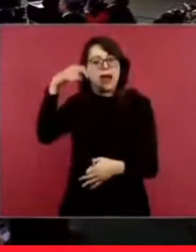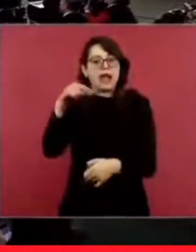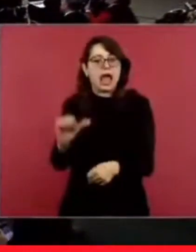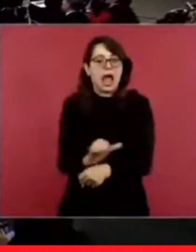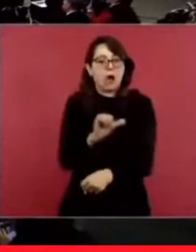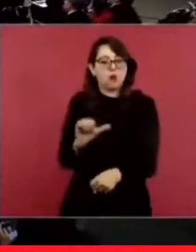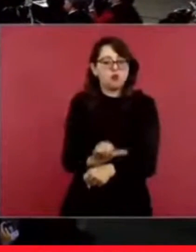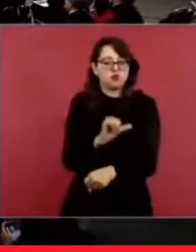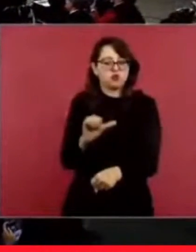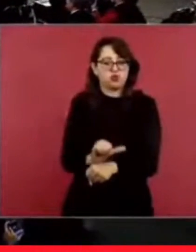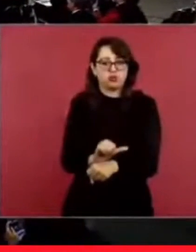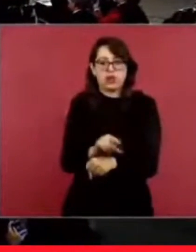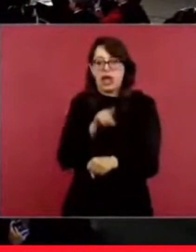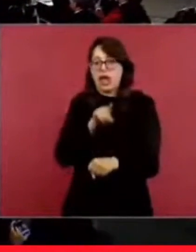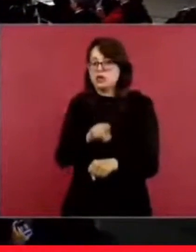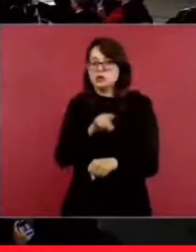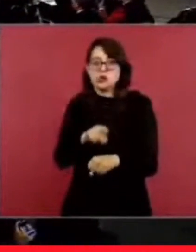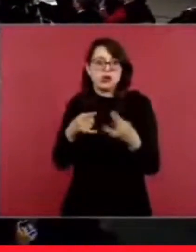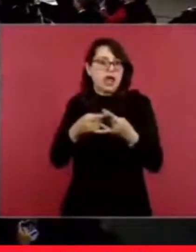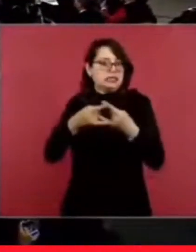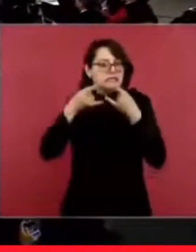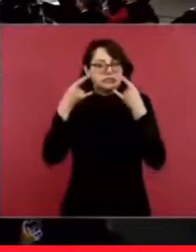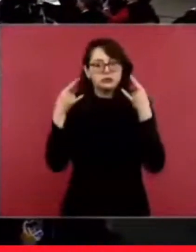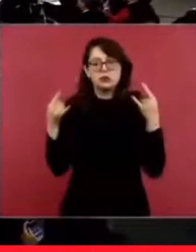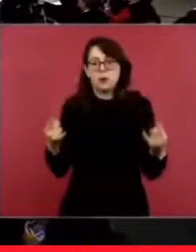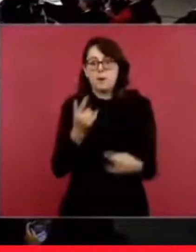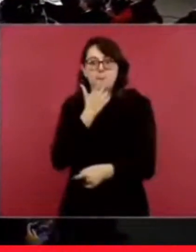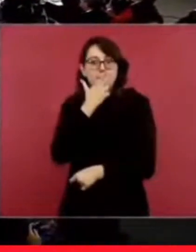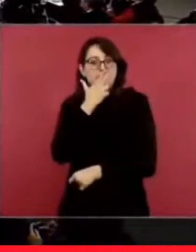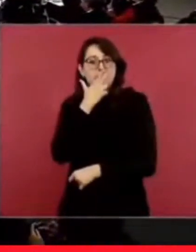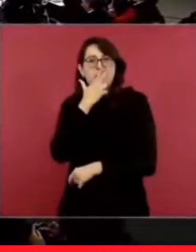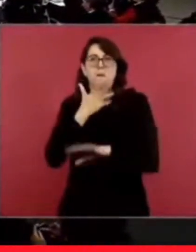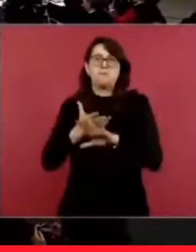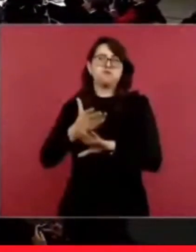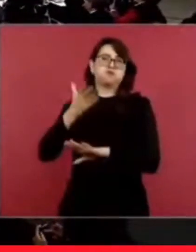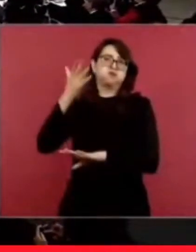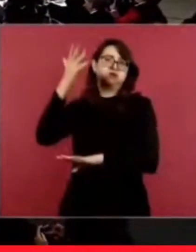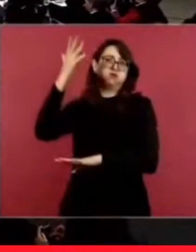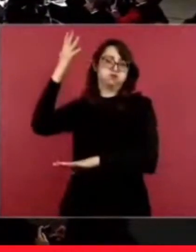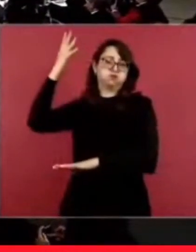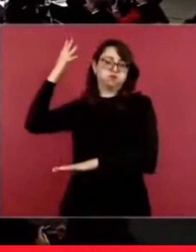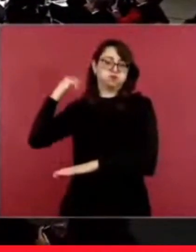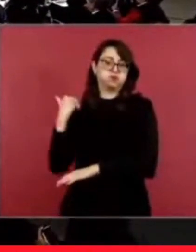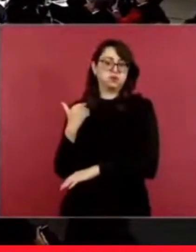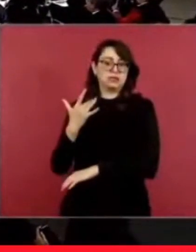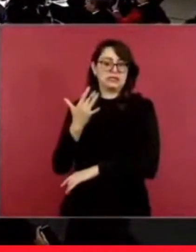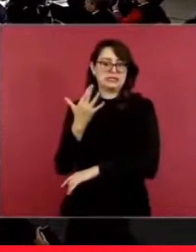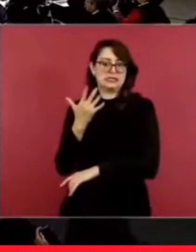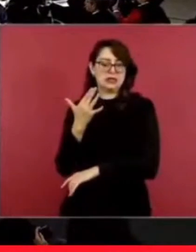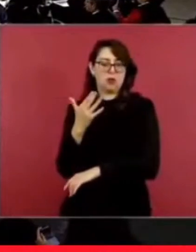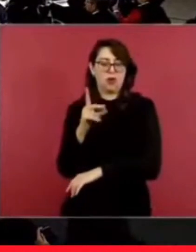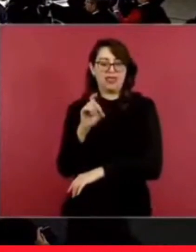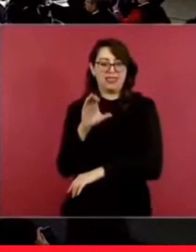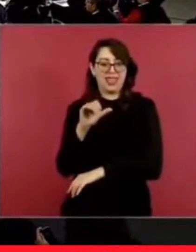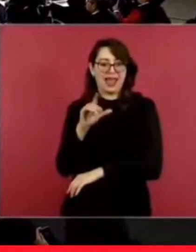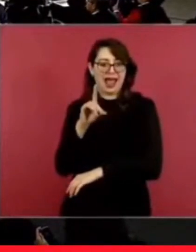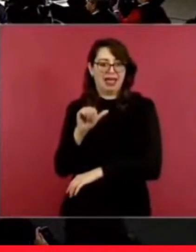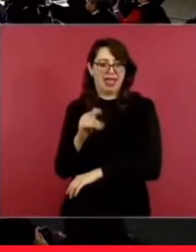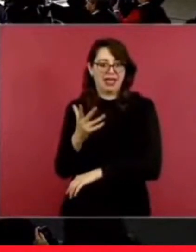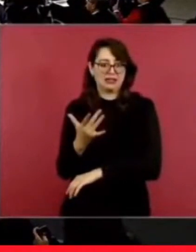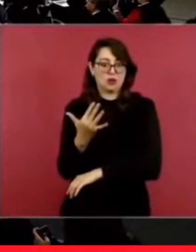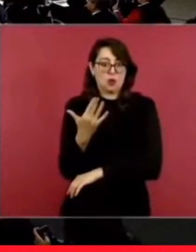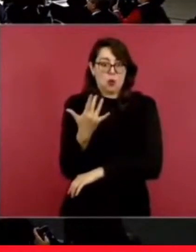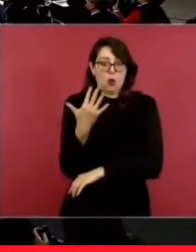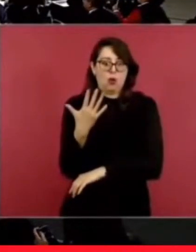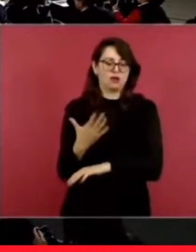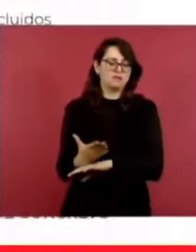que es el puente tradicional construido en la década de 50 para el primer gran cruce del río Usumacinta en